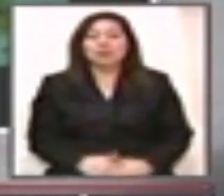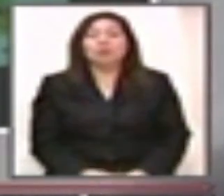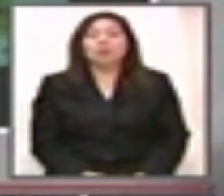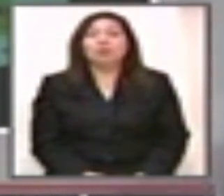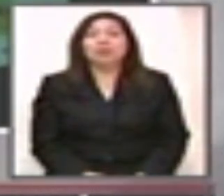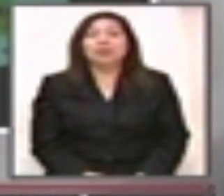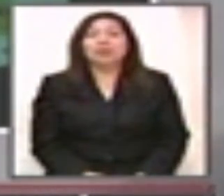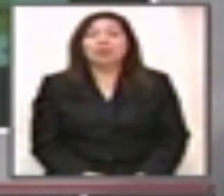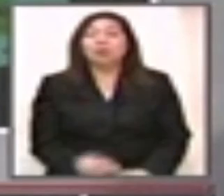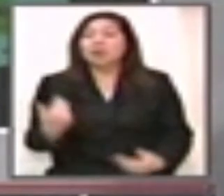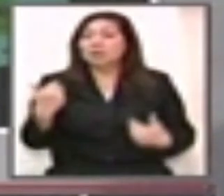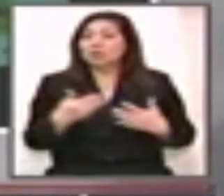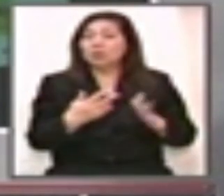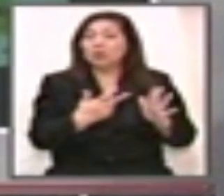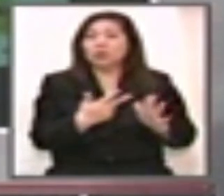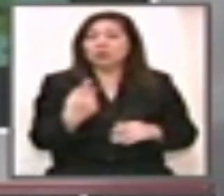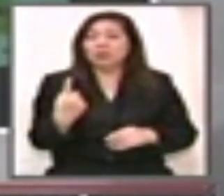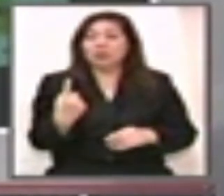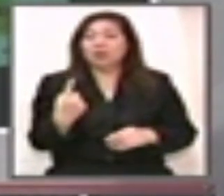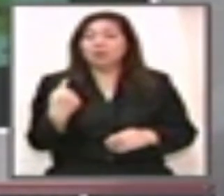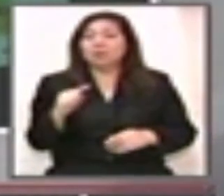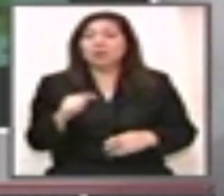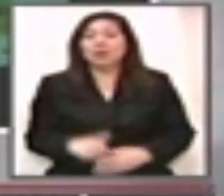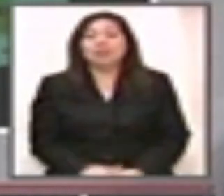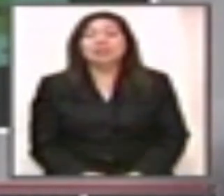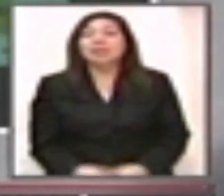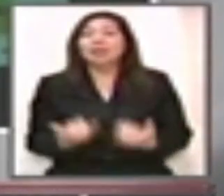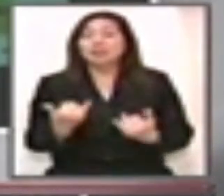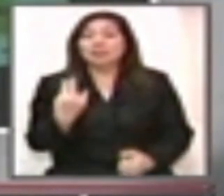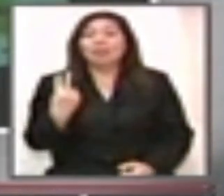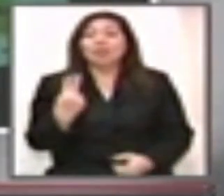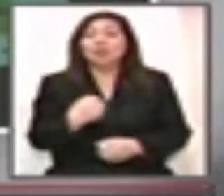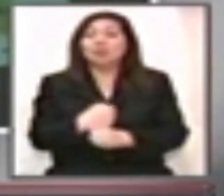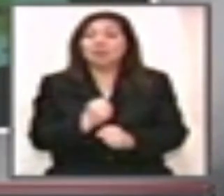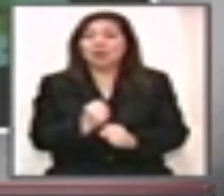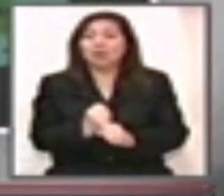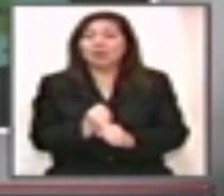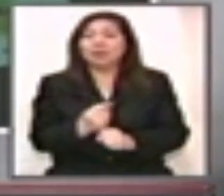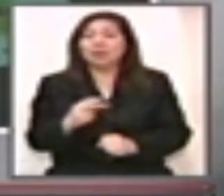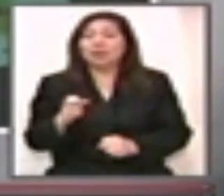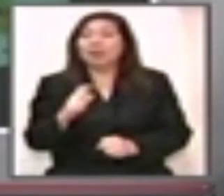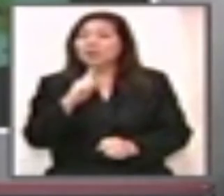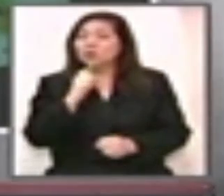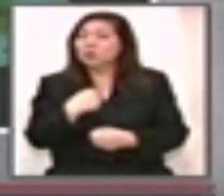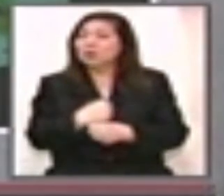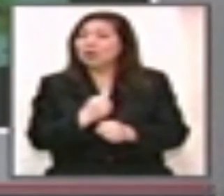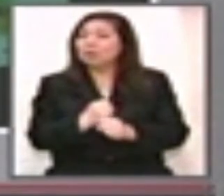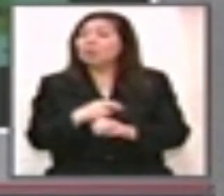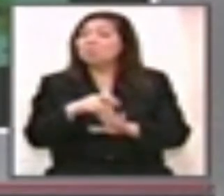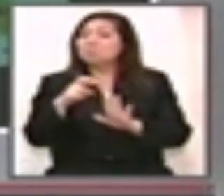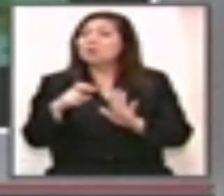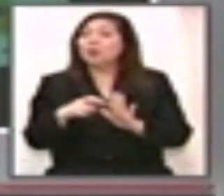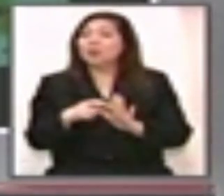y con Cuelap una inversión de 81 millones. Estas 2 obras, en el caso de Yarinacocha, era una obra, un